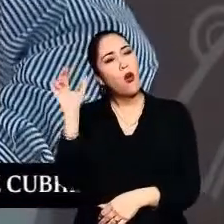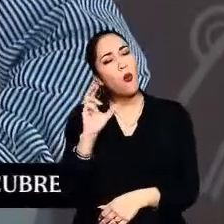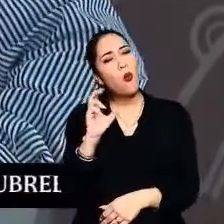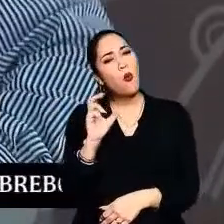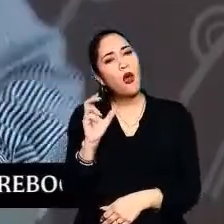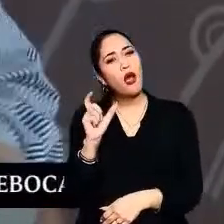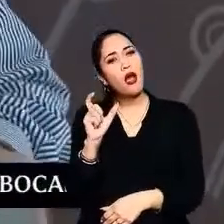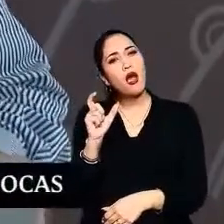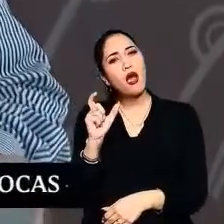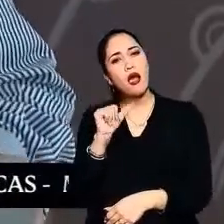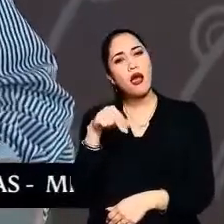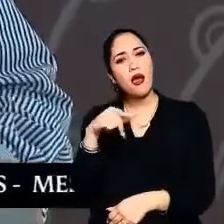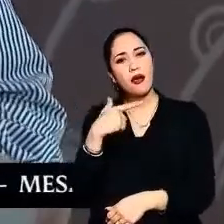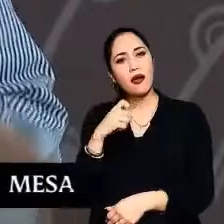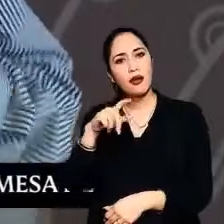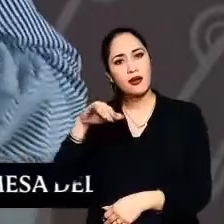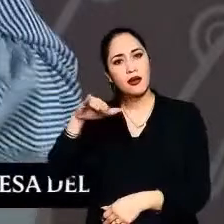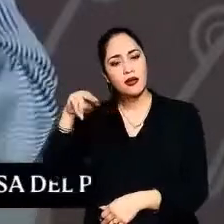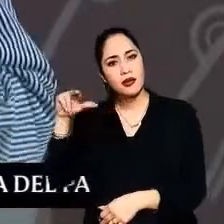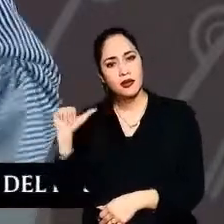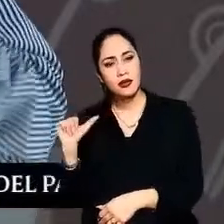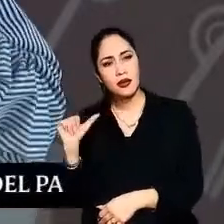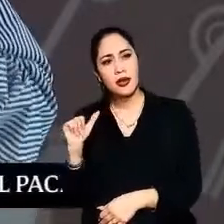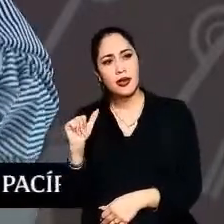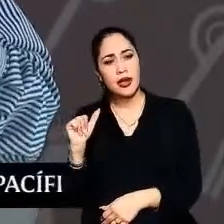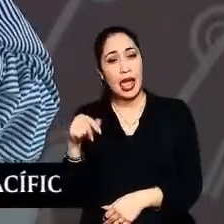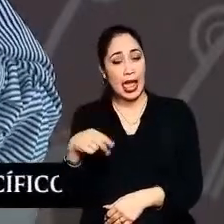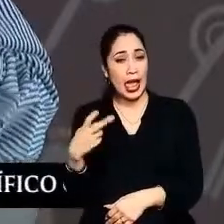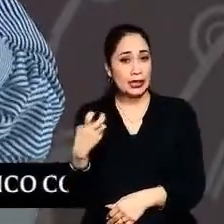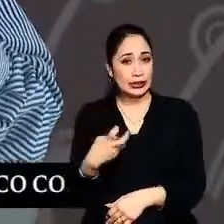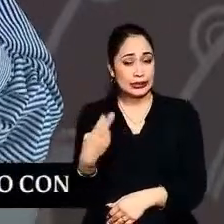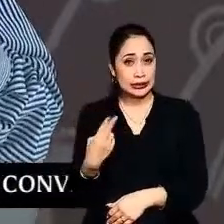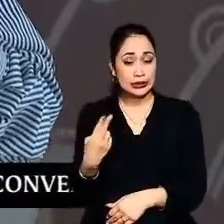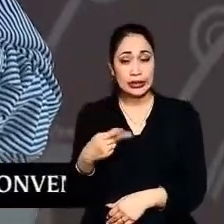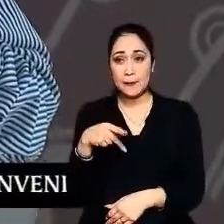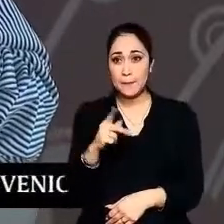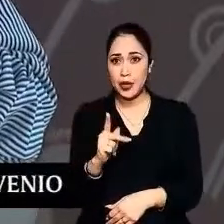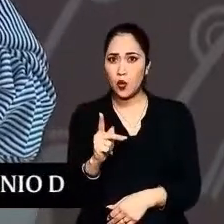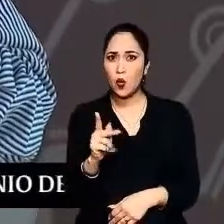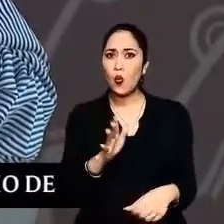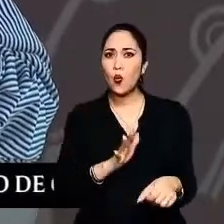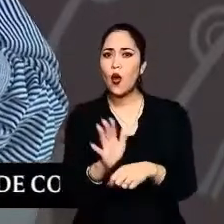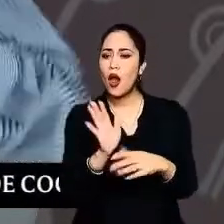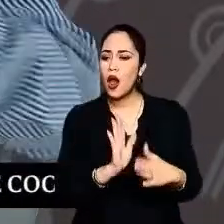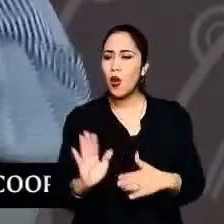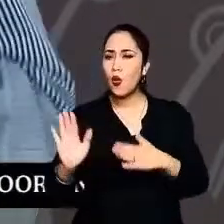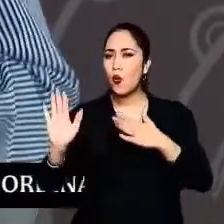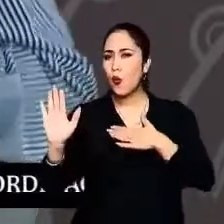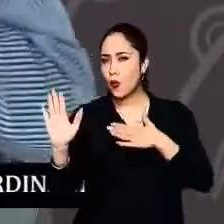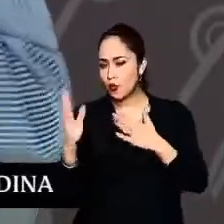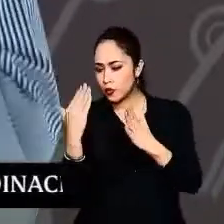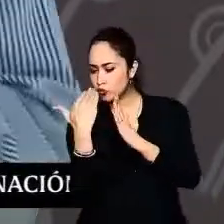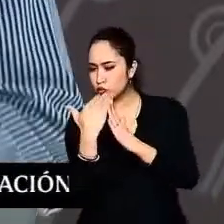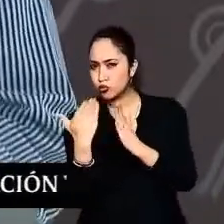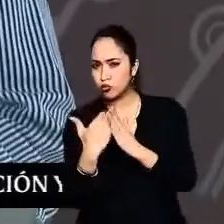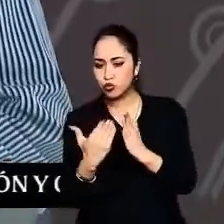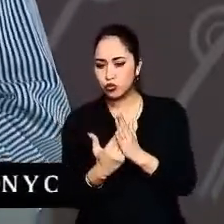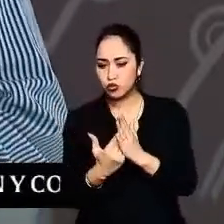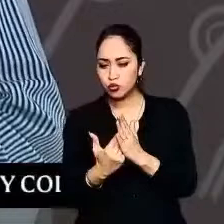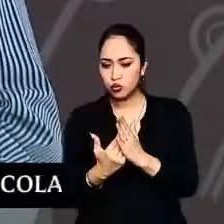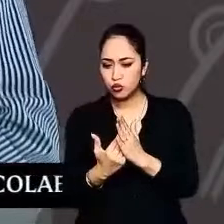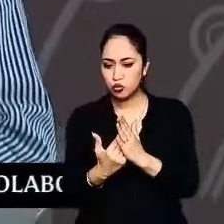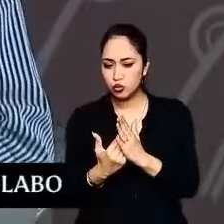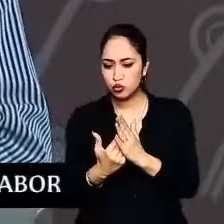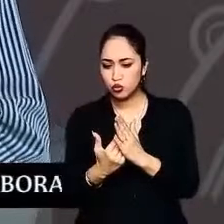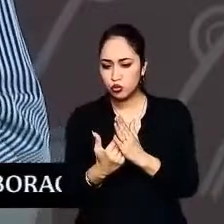preguntaba, si vamos a mejorar el salario, sí, pero necesitamos ciertos compromisos, Angelina. Es decir, ¿sabes qué? Esto tú